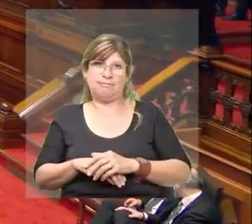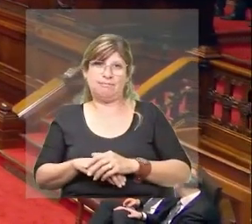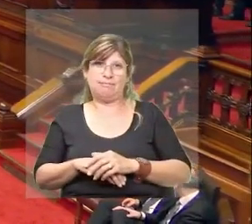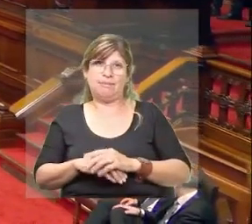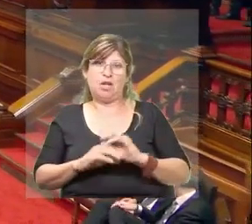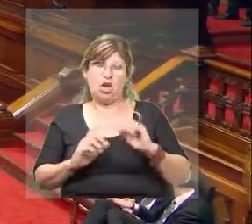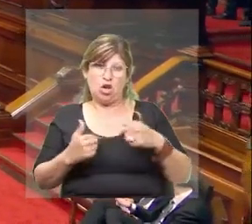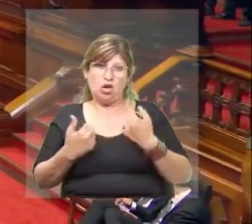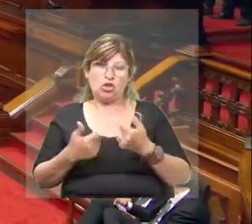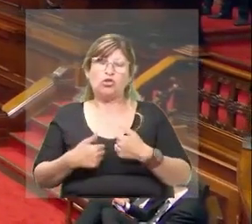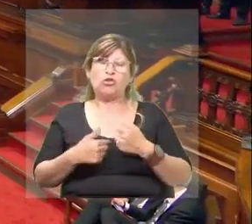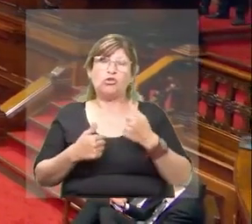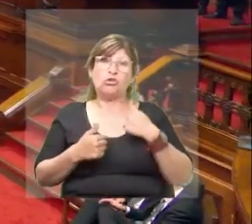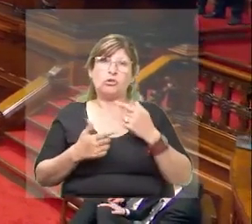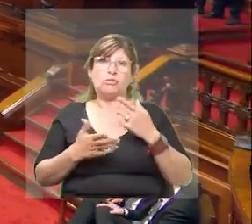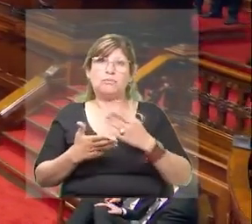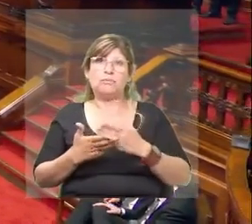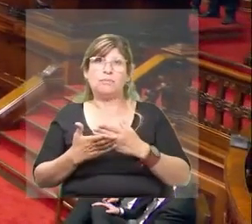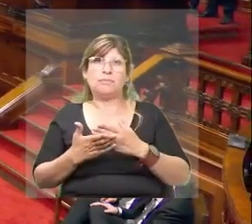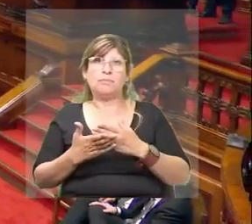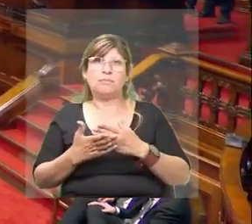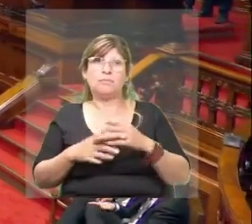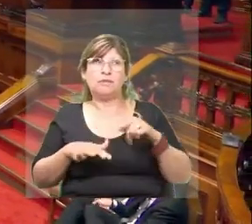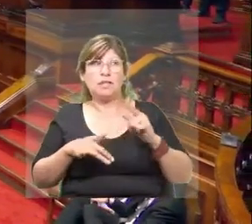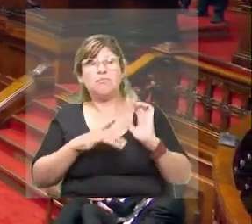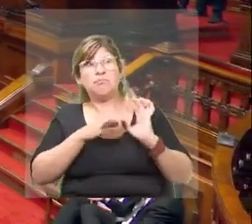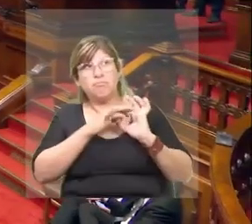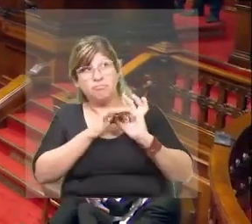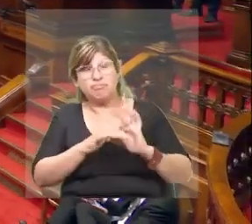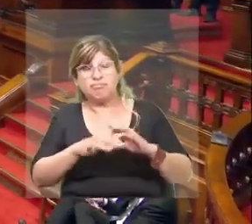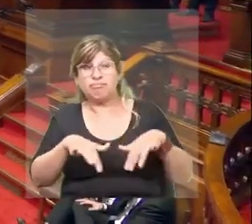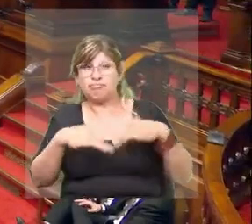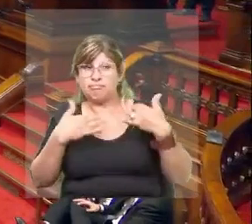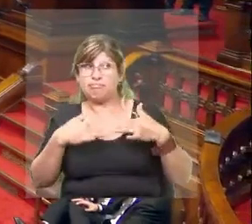seremos tributarios de ese legado.